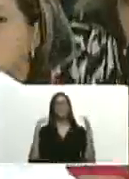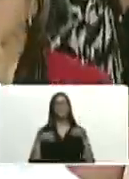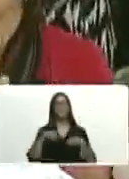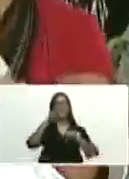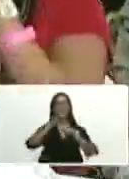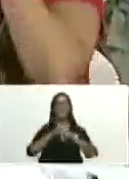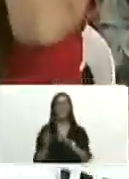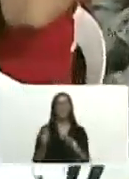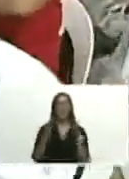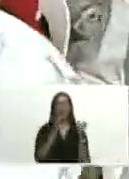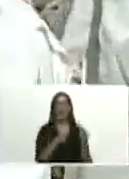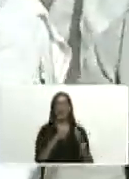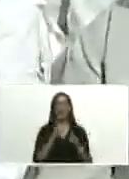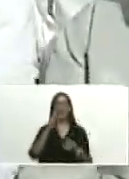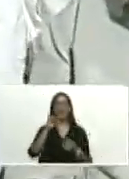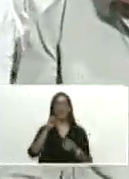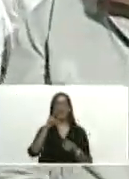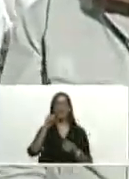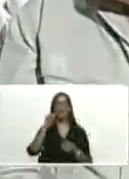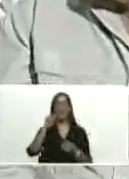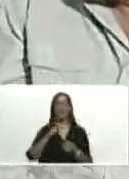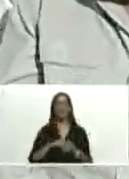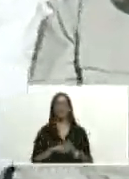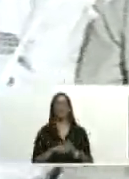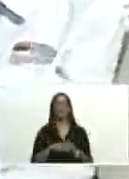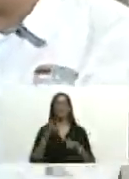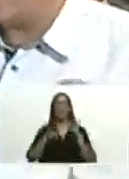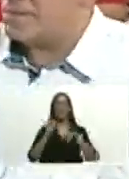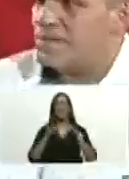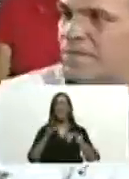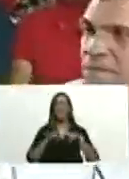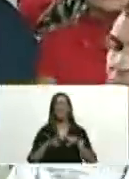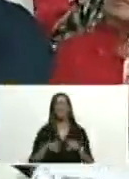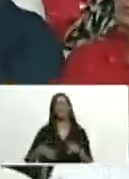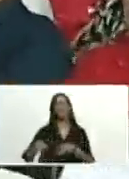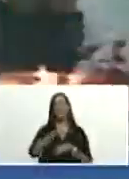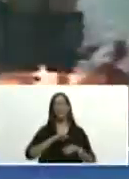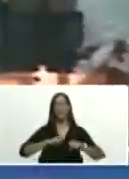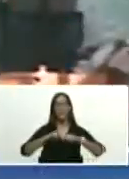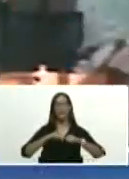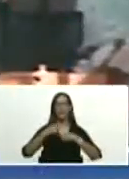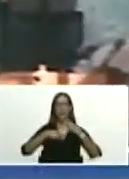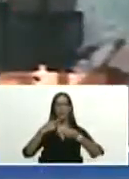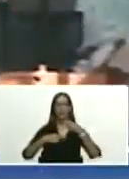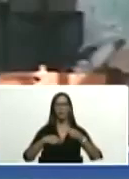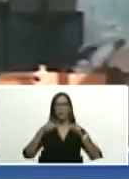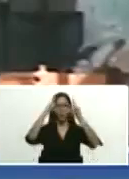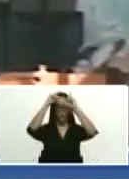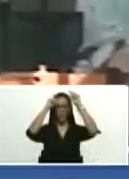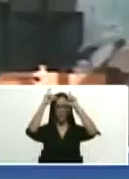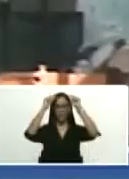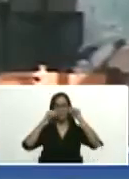de William José Benavides secretario general del movimiento revolucionario tupamaro